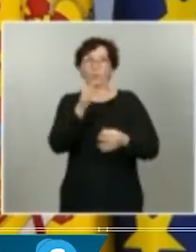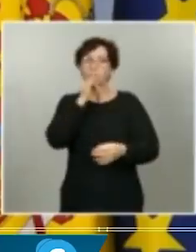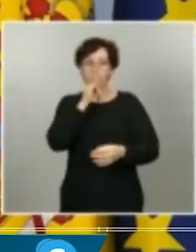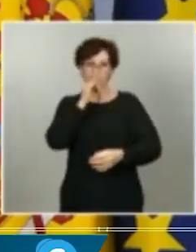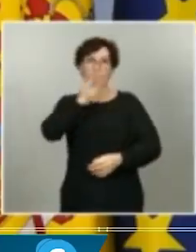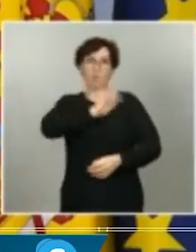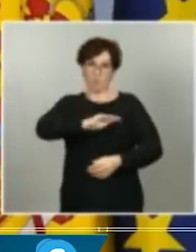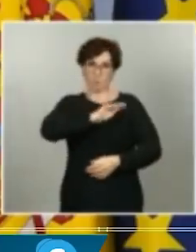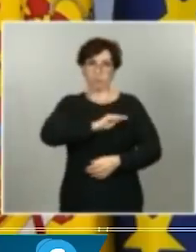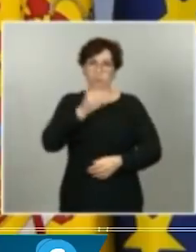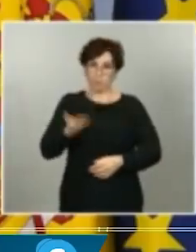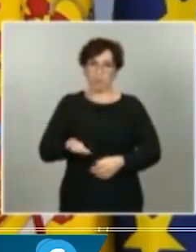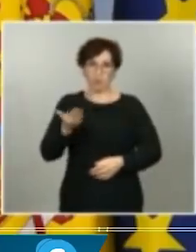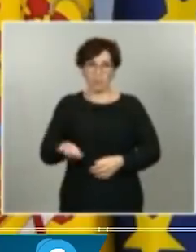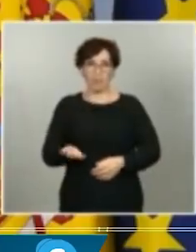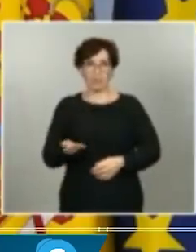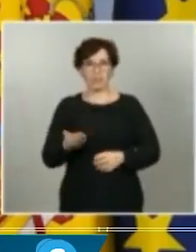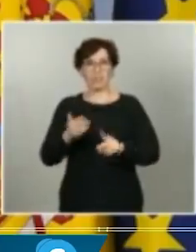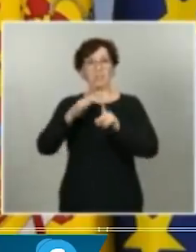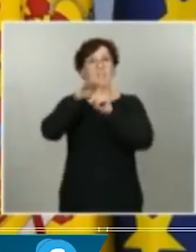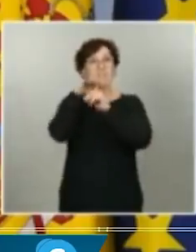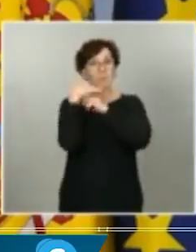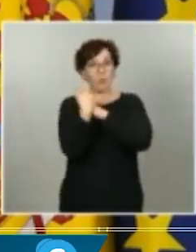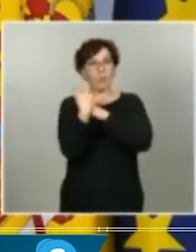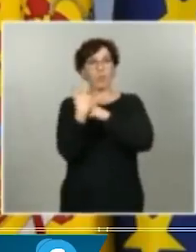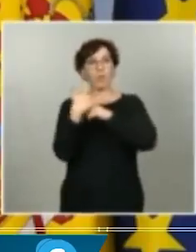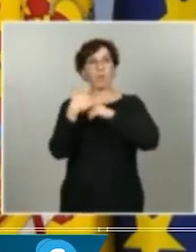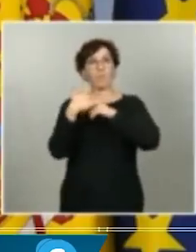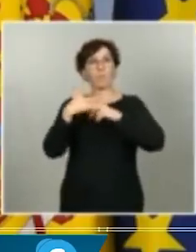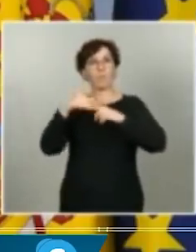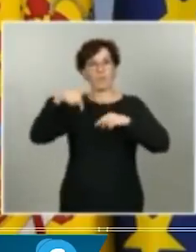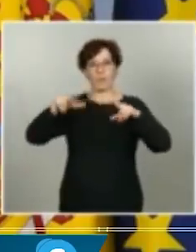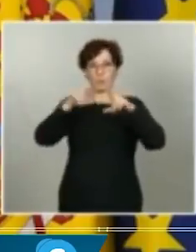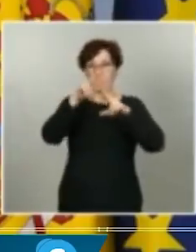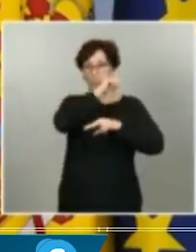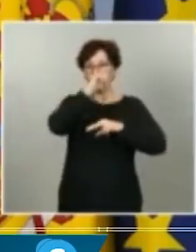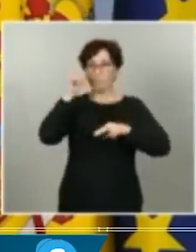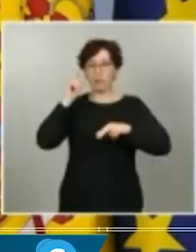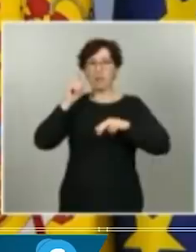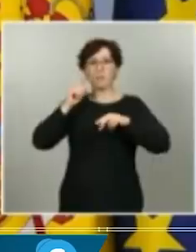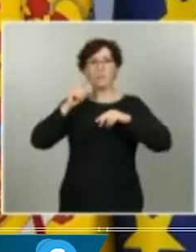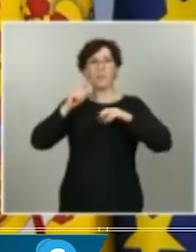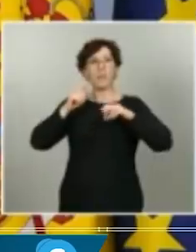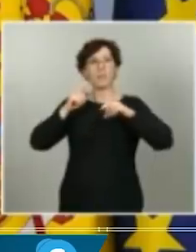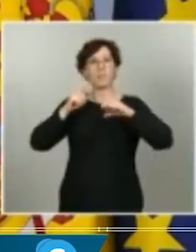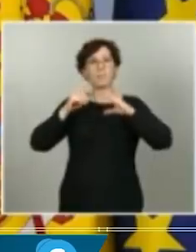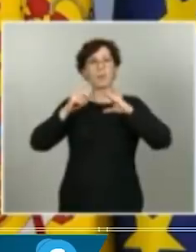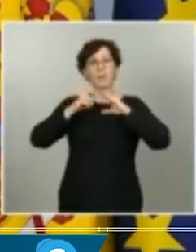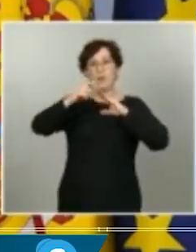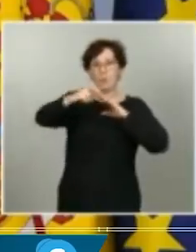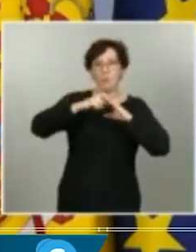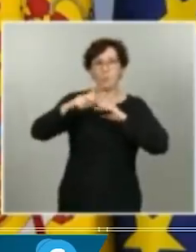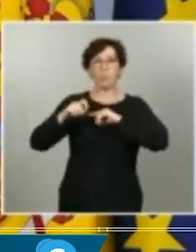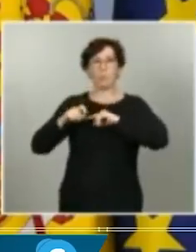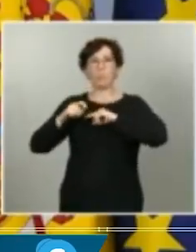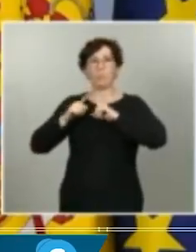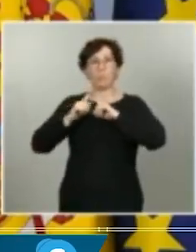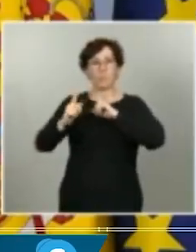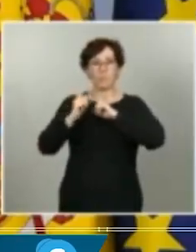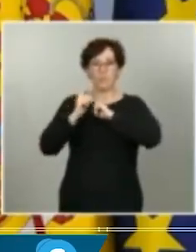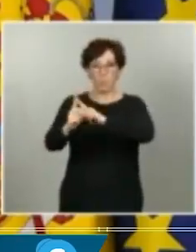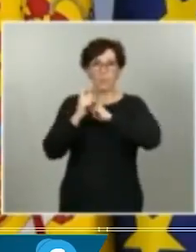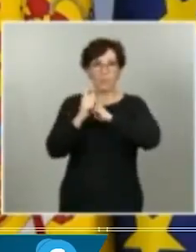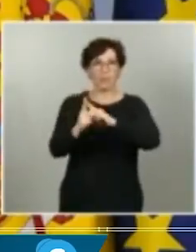que es muy básica vamos a ver el verdadero responsable de todo lo que ha ocurrido que por cierto cabalga ya entre las 47 mil y las 50 mil muertes es aquel que